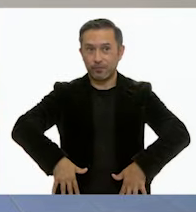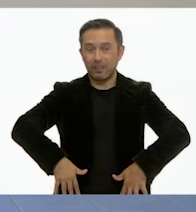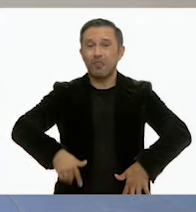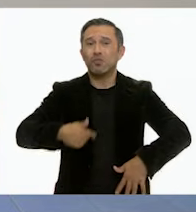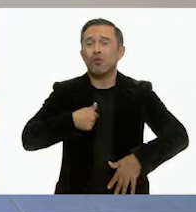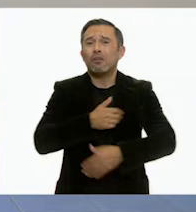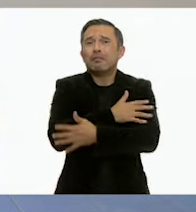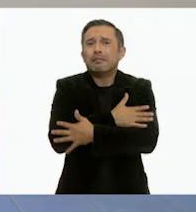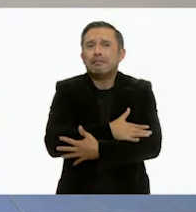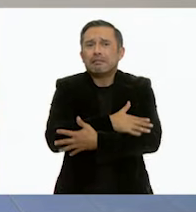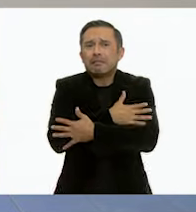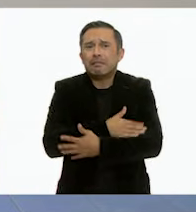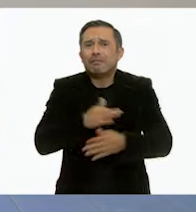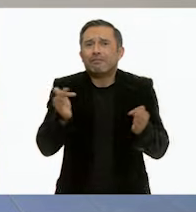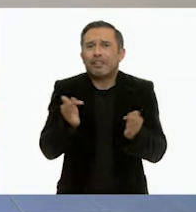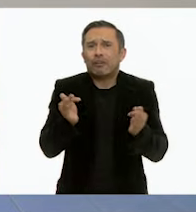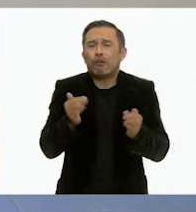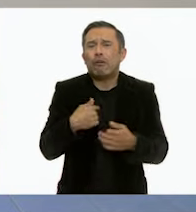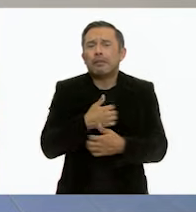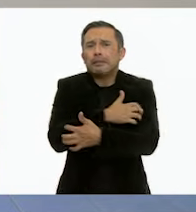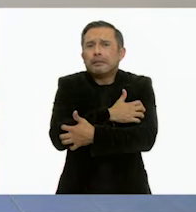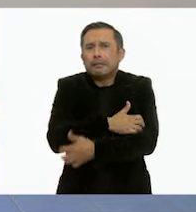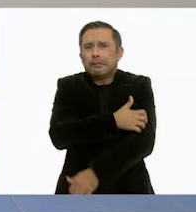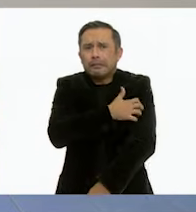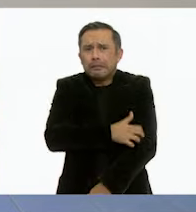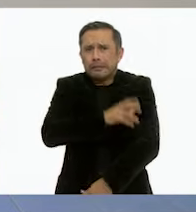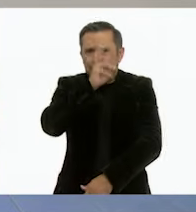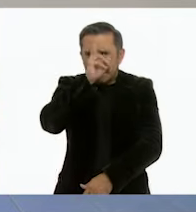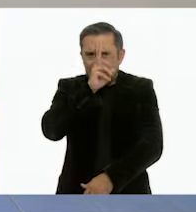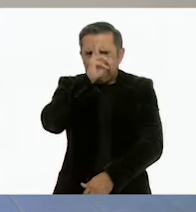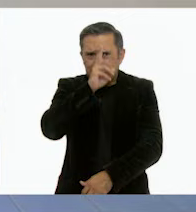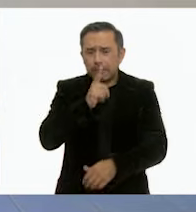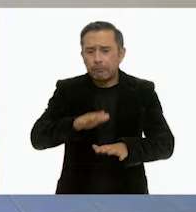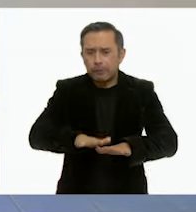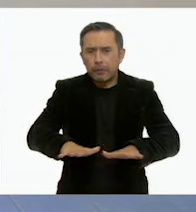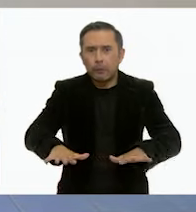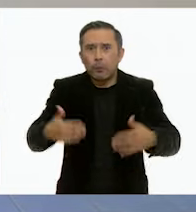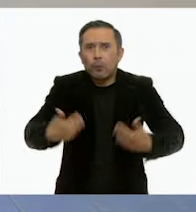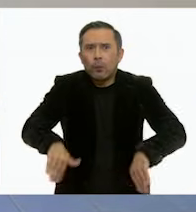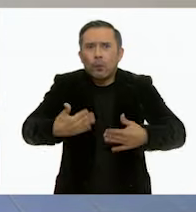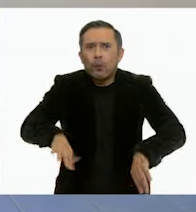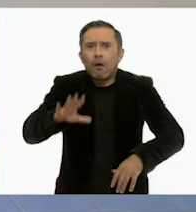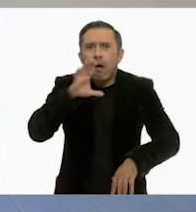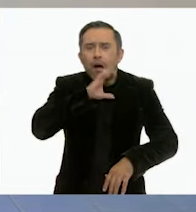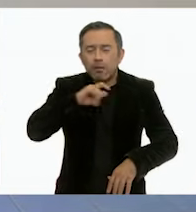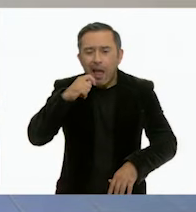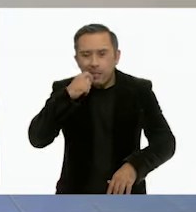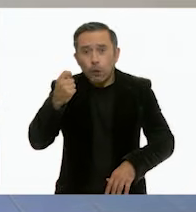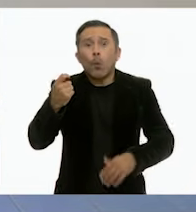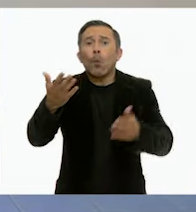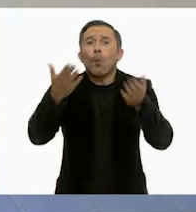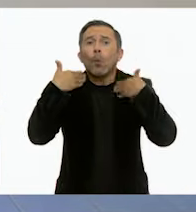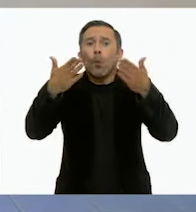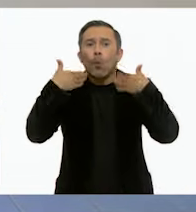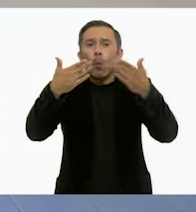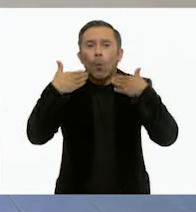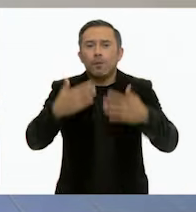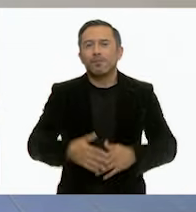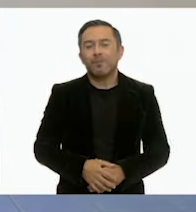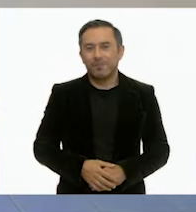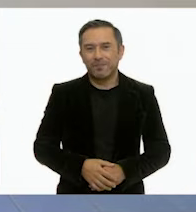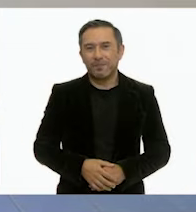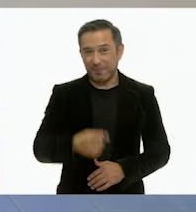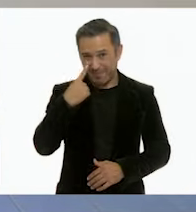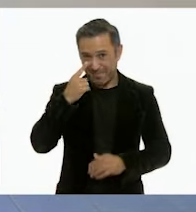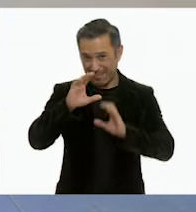mucho frío, tengo comezón, el piso está caliente, el chile me picó. Después de